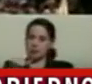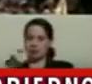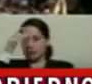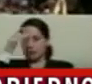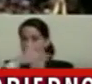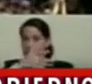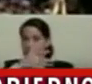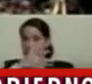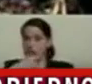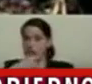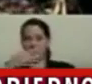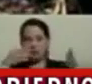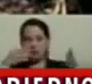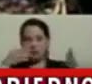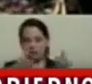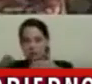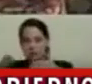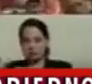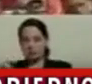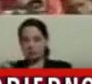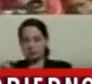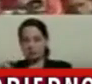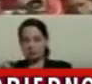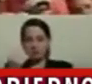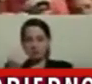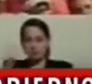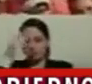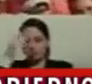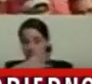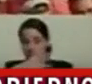asesor de engaños de Donald Trump, John Bolton.